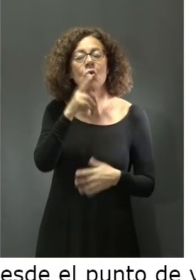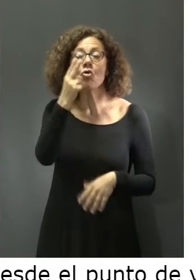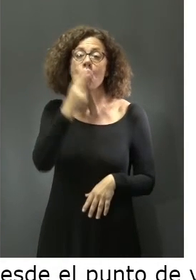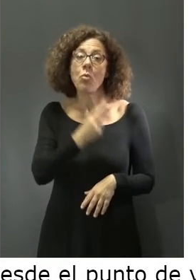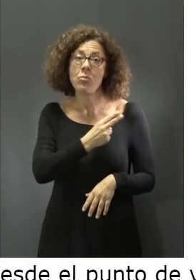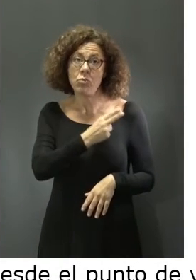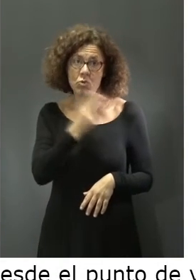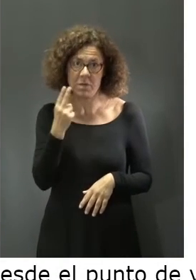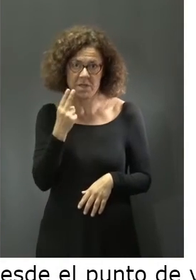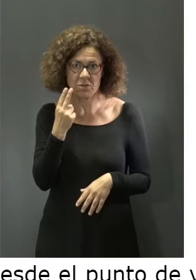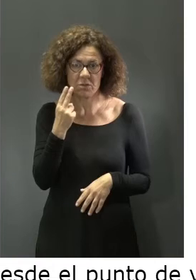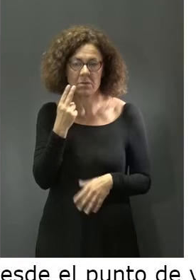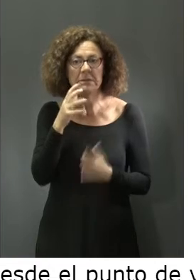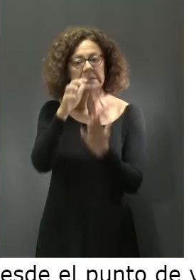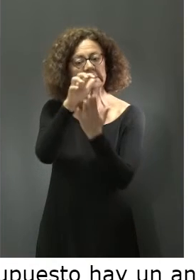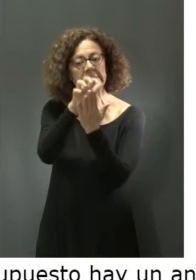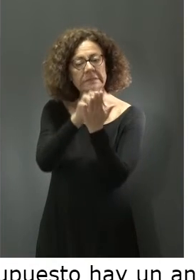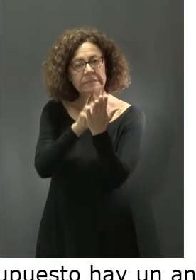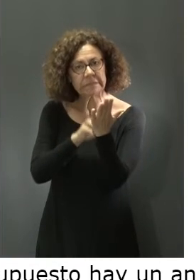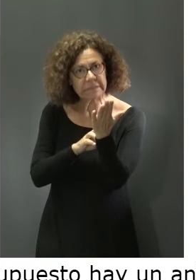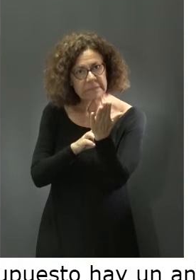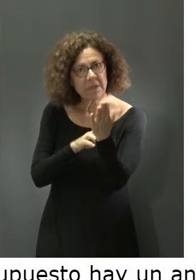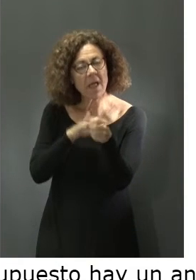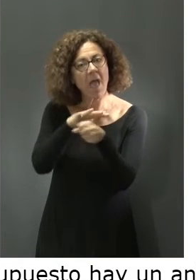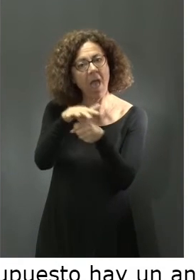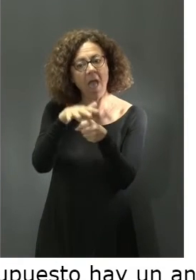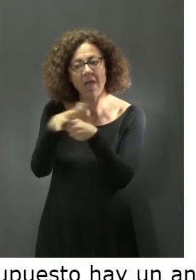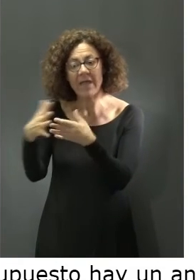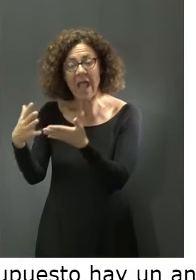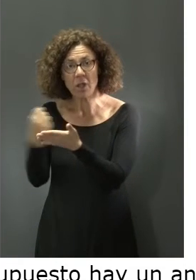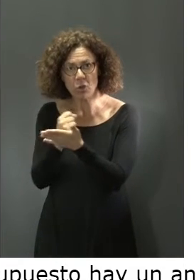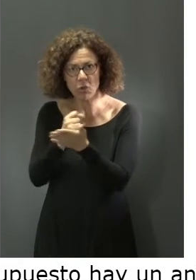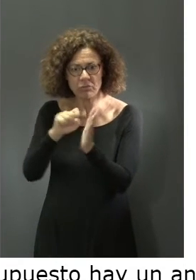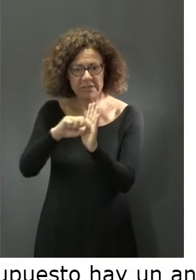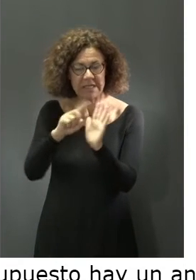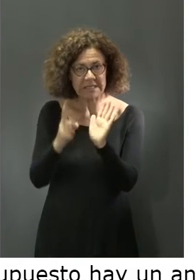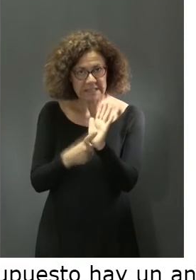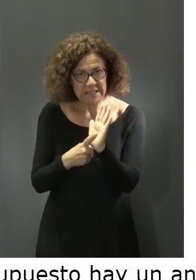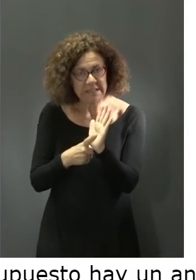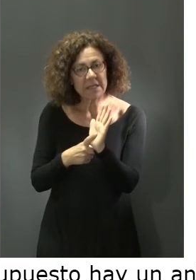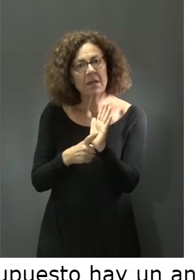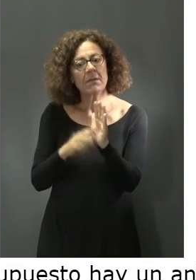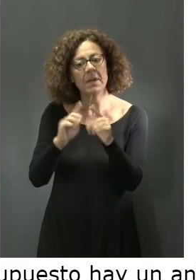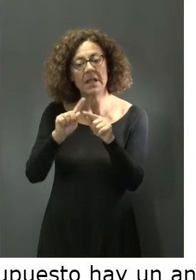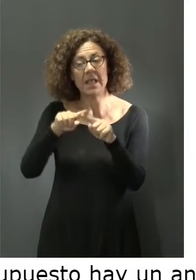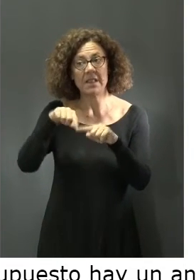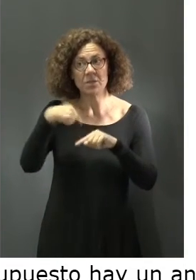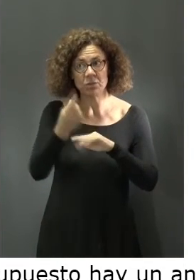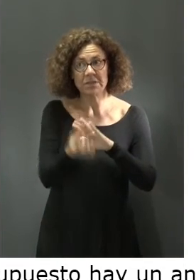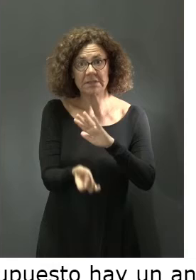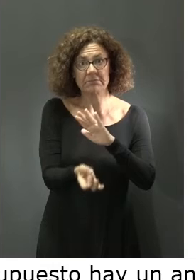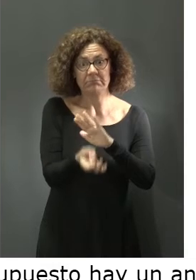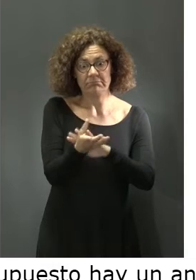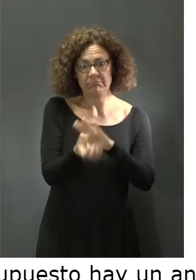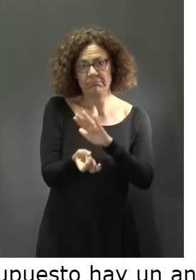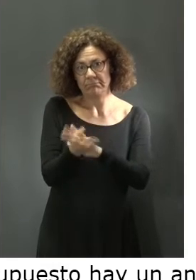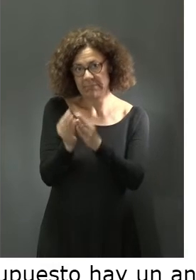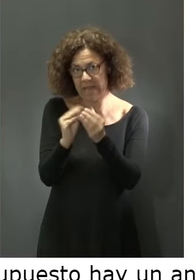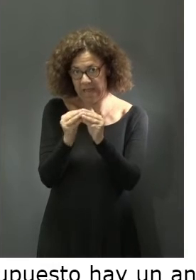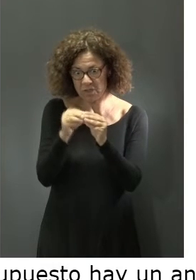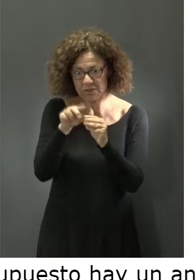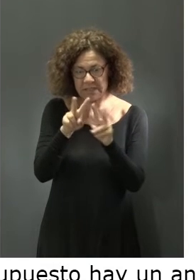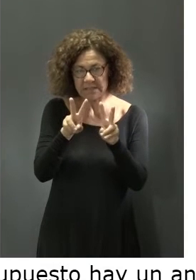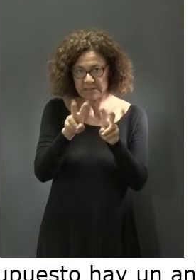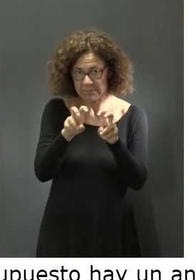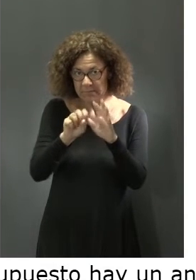de que informe todo el ordenamiento jurídico que a posterior se ha ido pues, elaborando